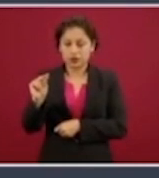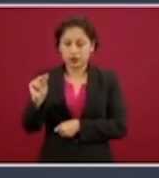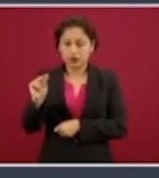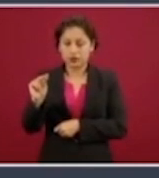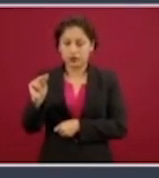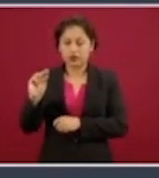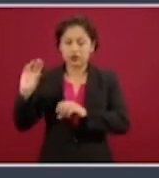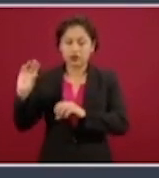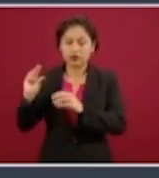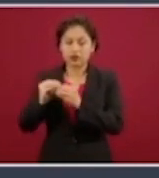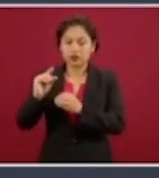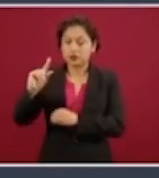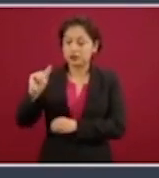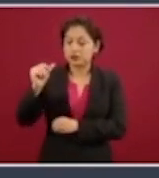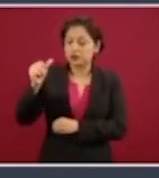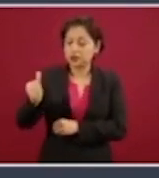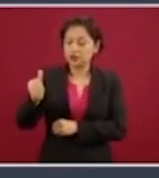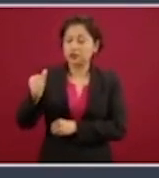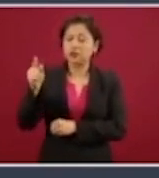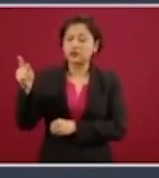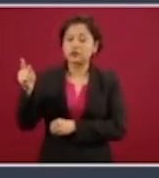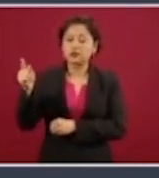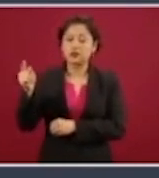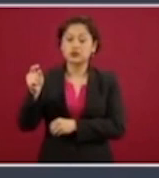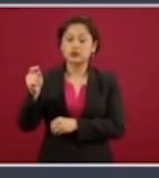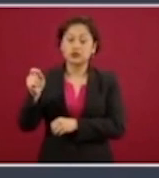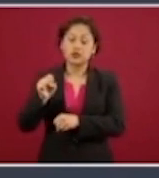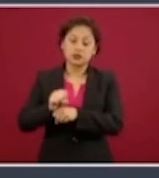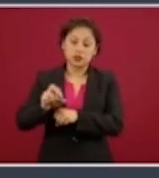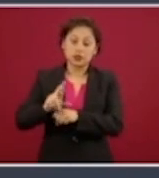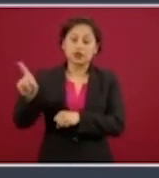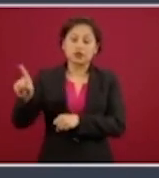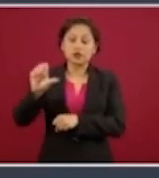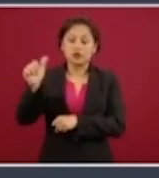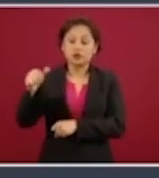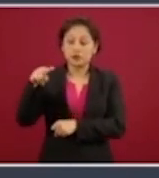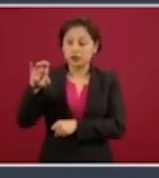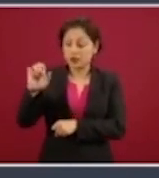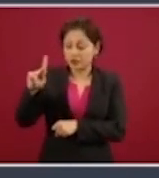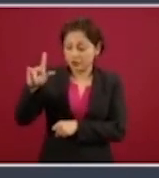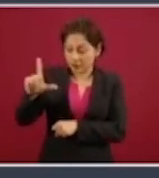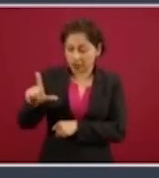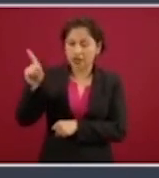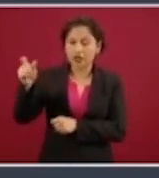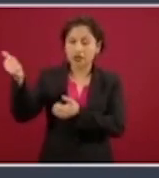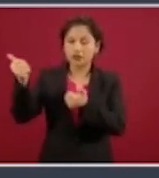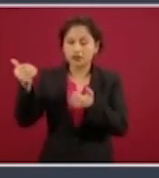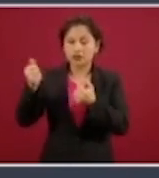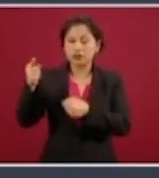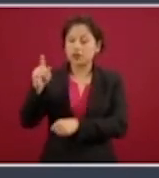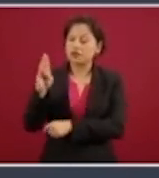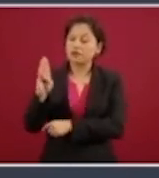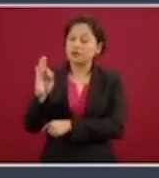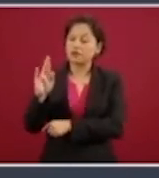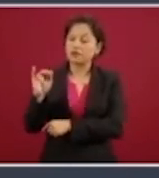76 vinieron de El Salvador, pero también llegó una persona de Países Bajos, de Francia, Nepal. Imagínense para salir de Nepal ahorita. Frankfurt, hay